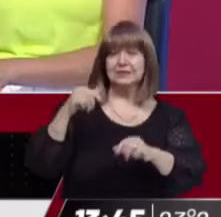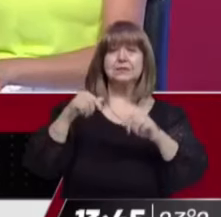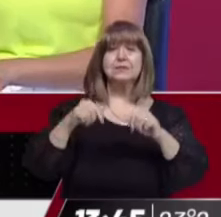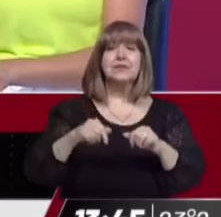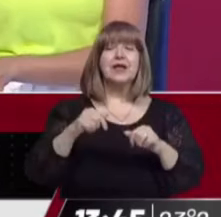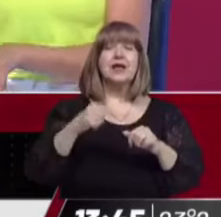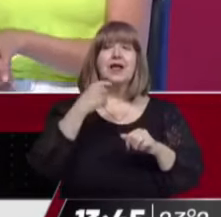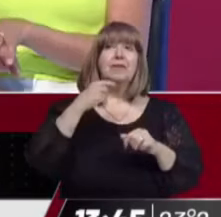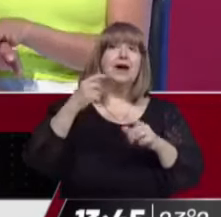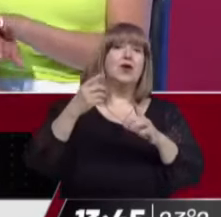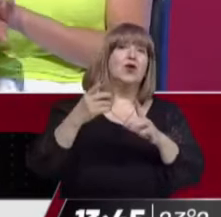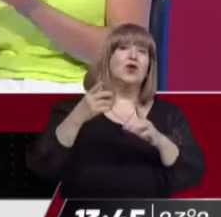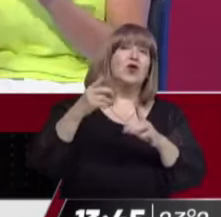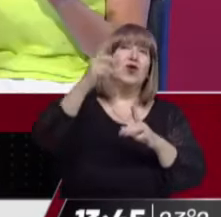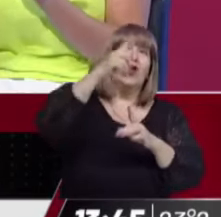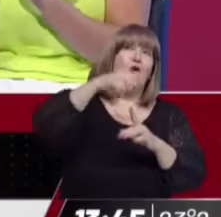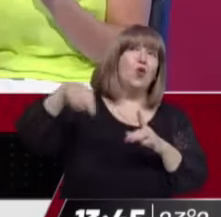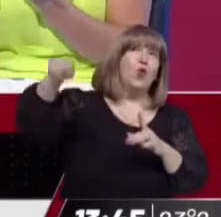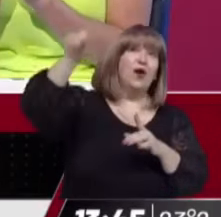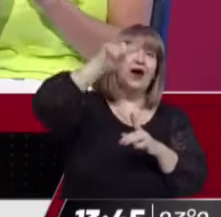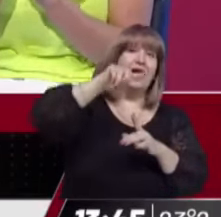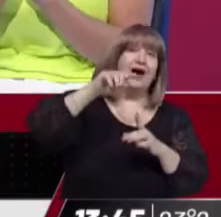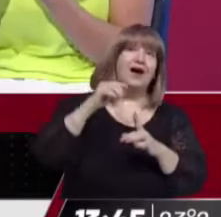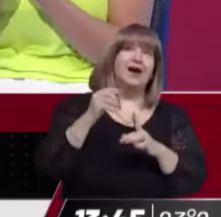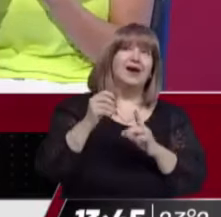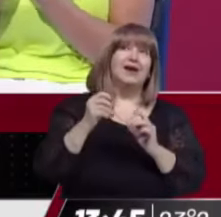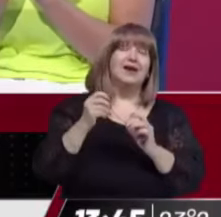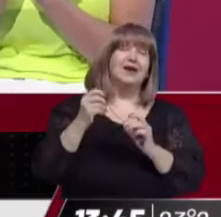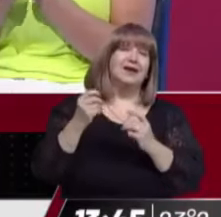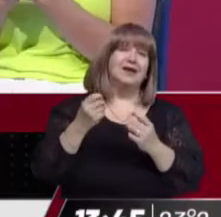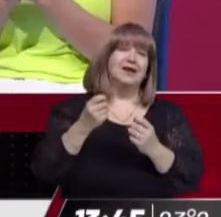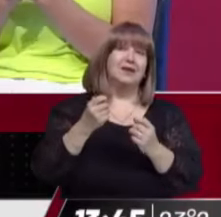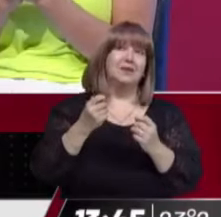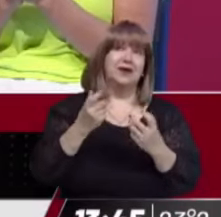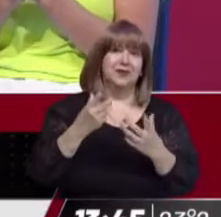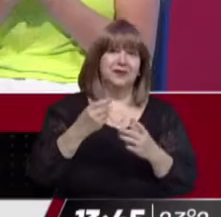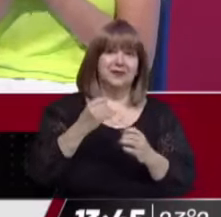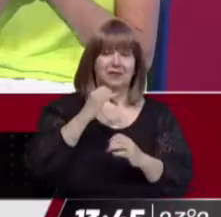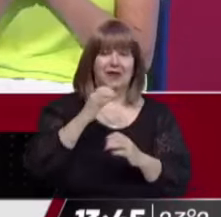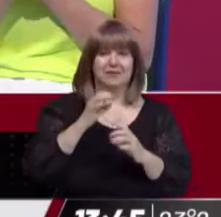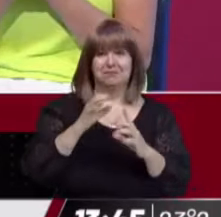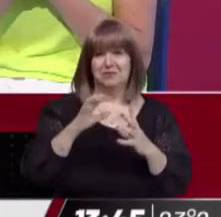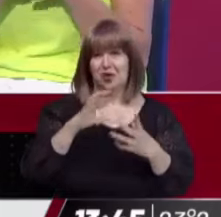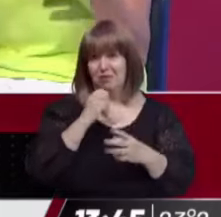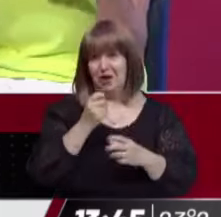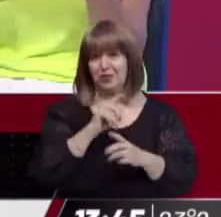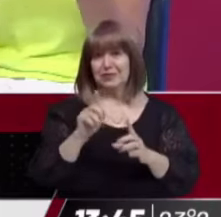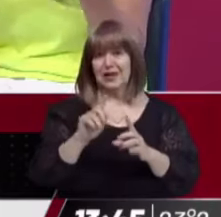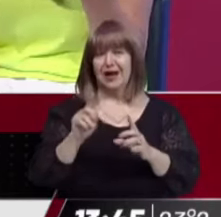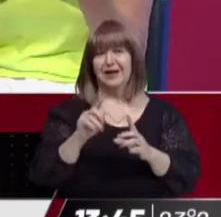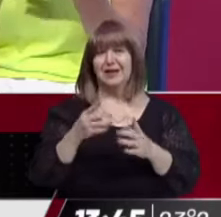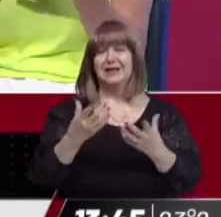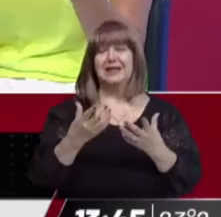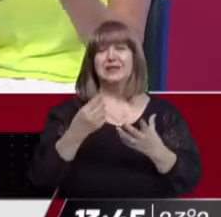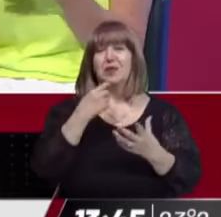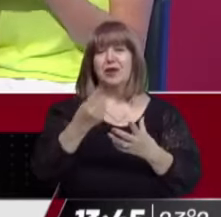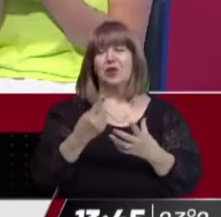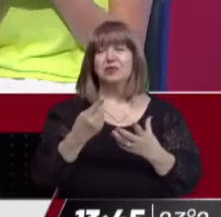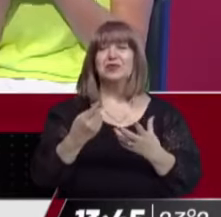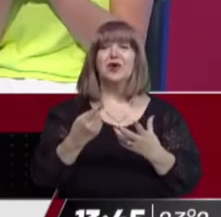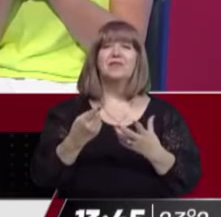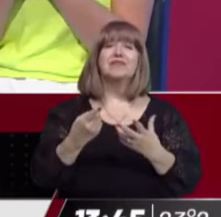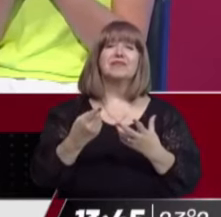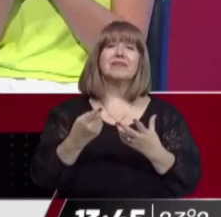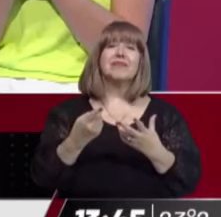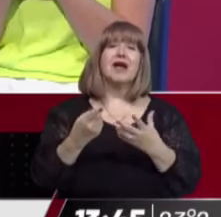metáforas astronómicas. Claro, prefiero otras cosas, más mundanas. Vamos al objetivo, Adrián, contanos. ¿Se organizan actividades en relación